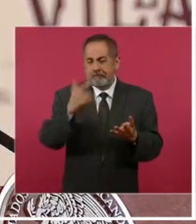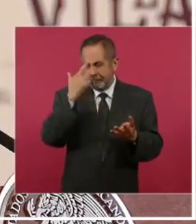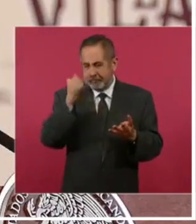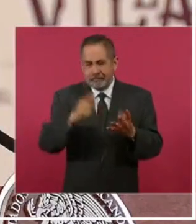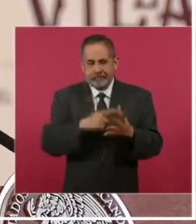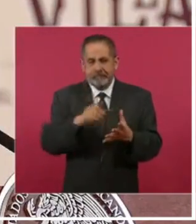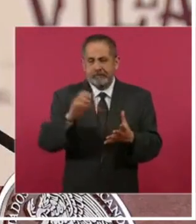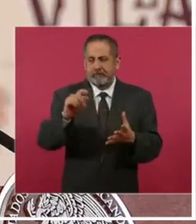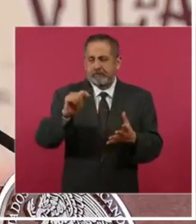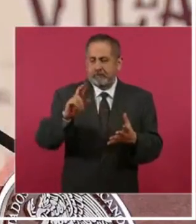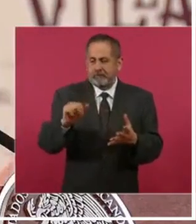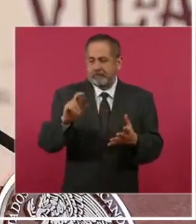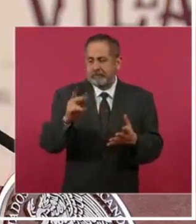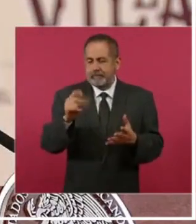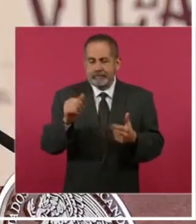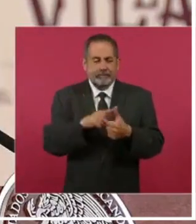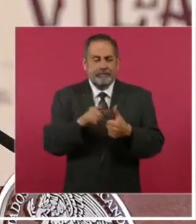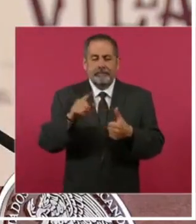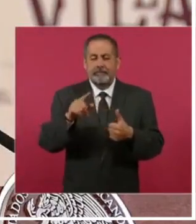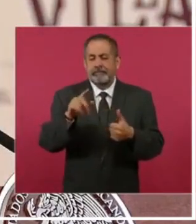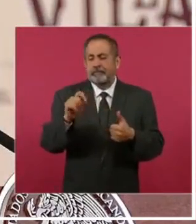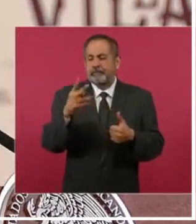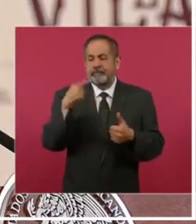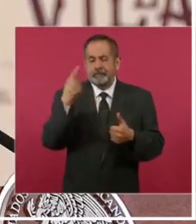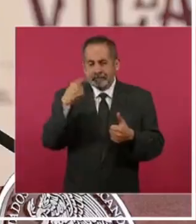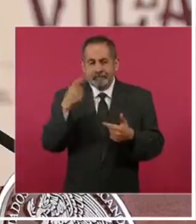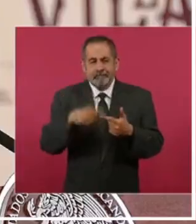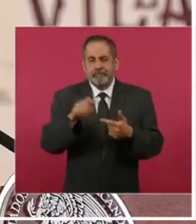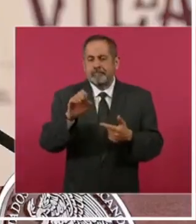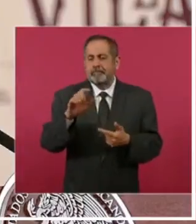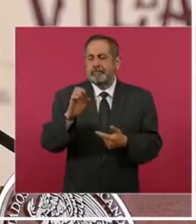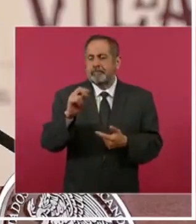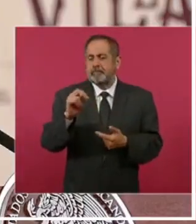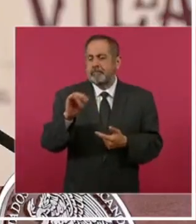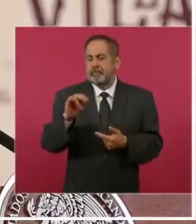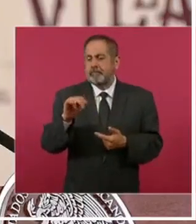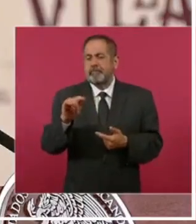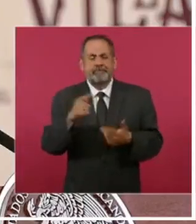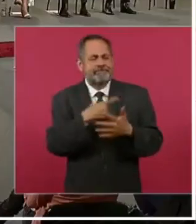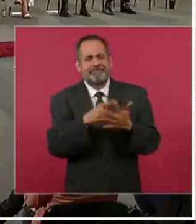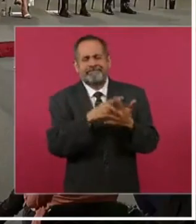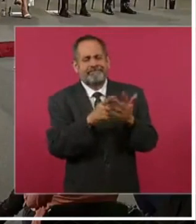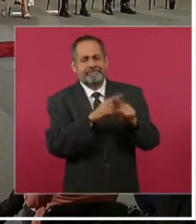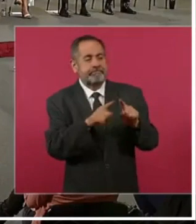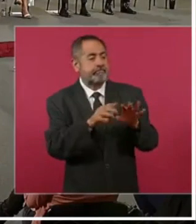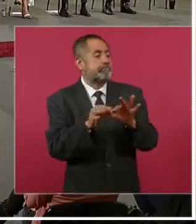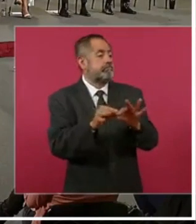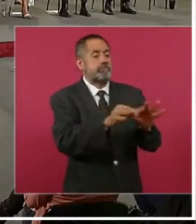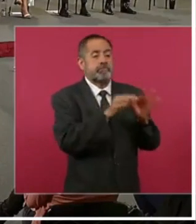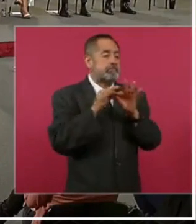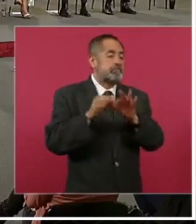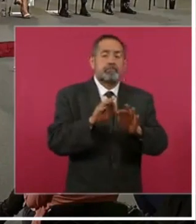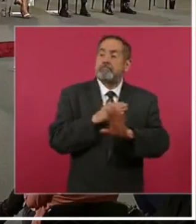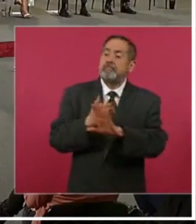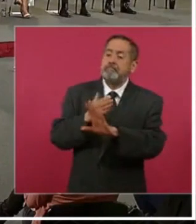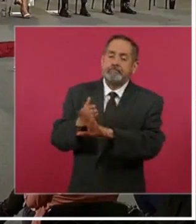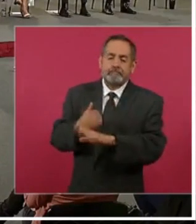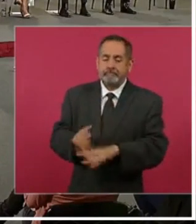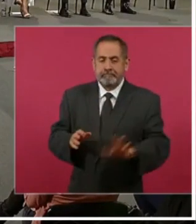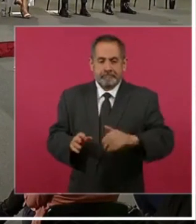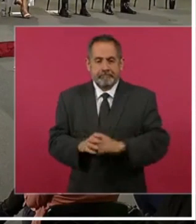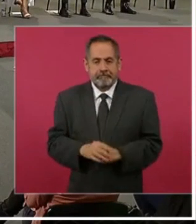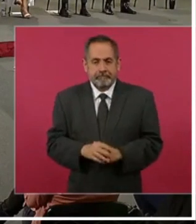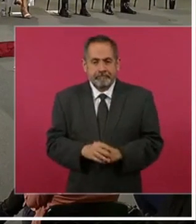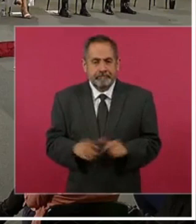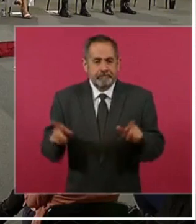Contraréplica, el Economista, 24 horas, todos en nado sincronizado. Y bueno, la vamos a dejar